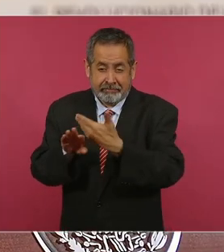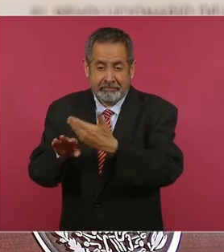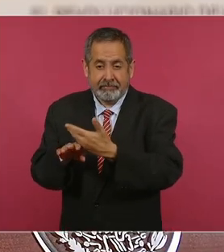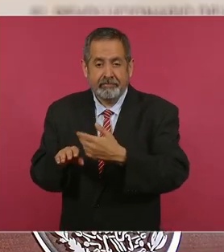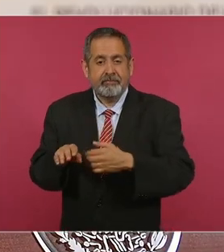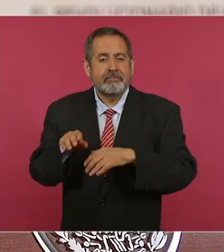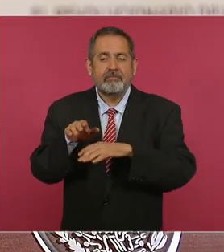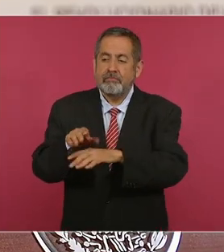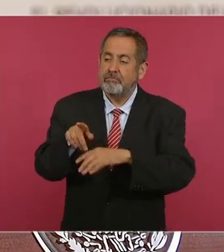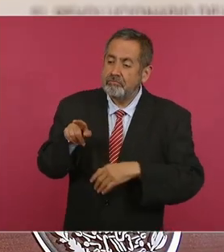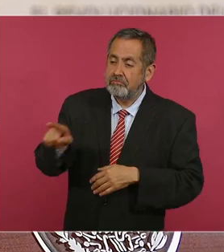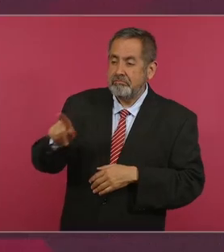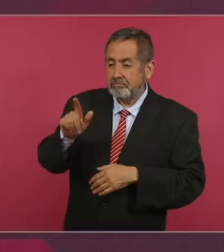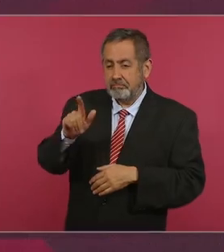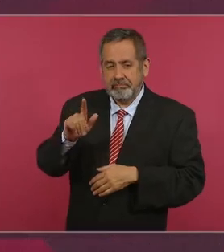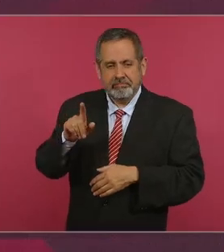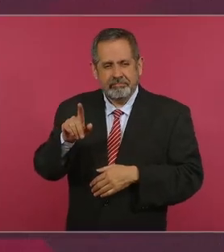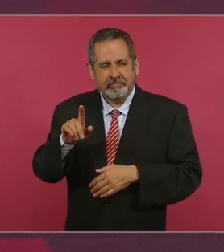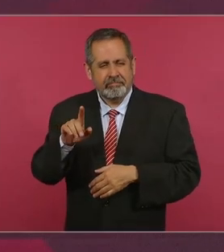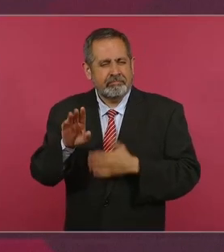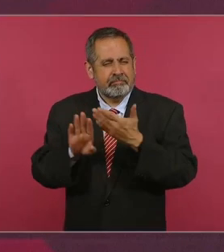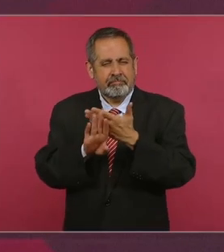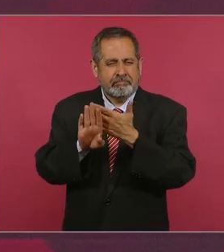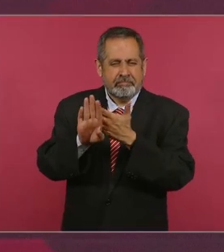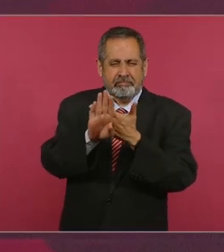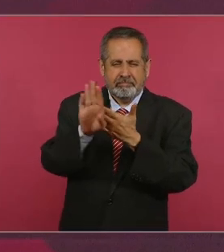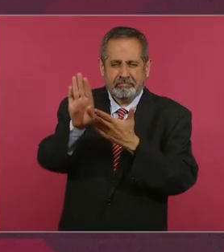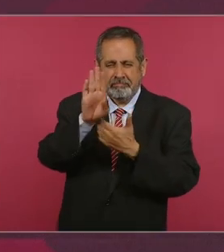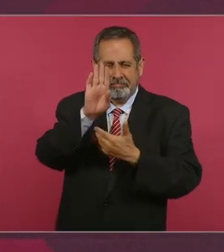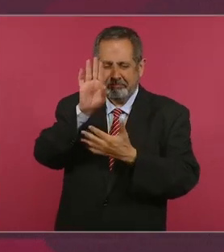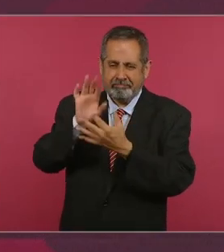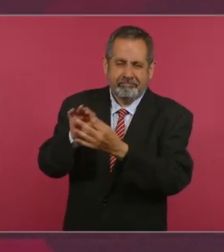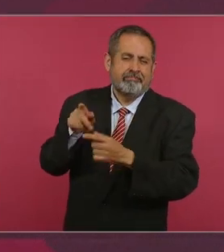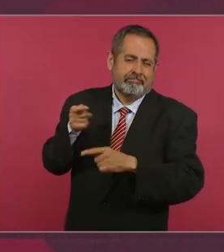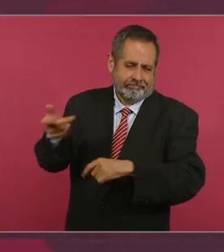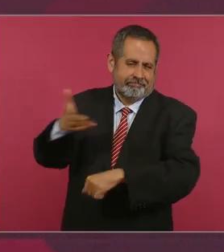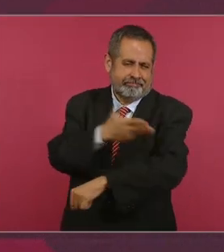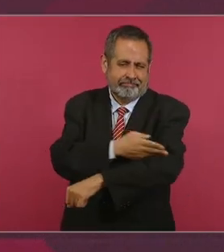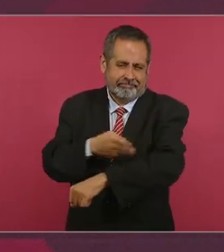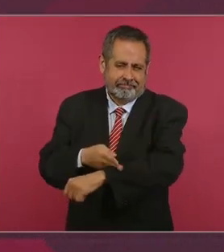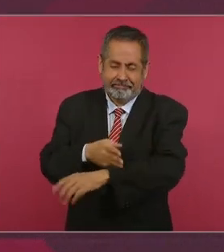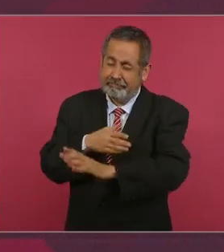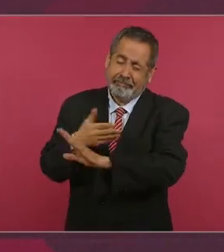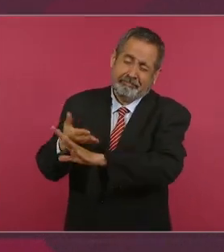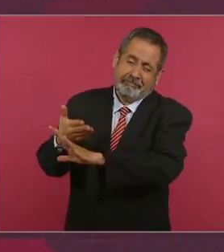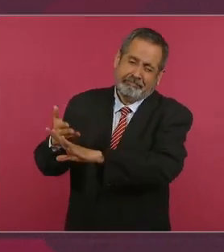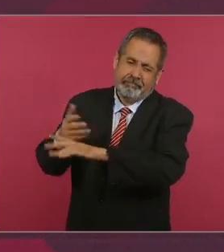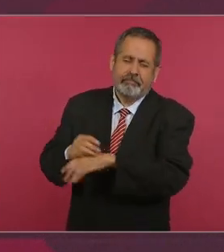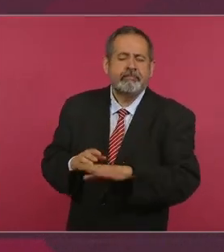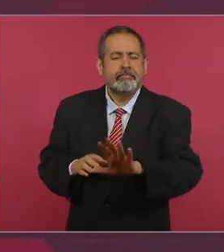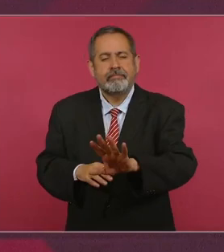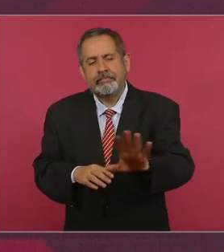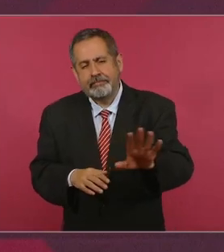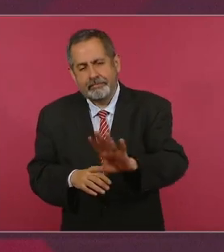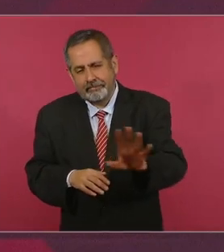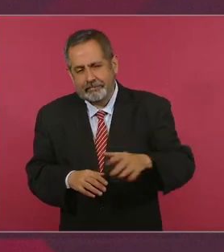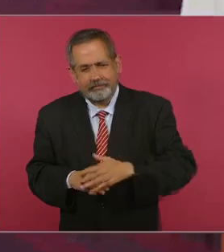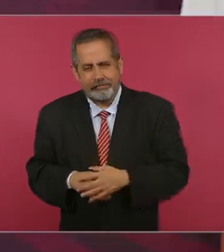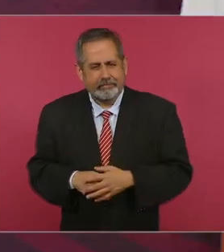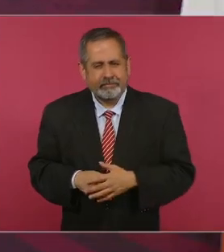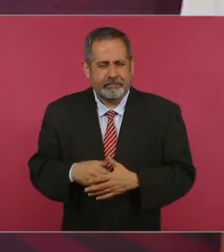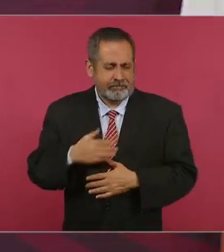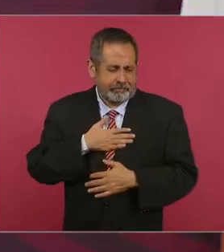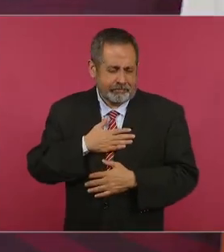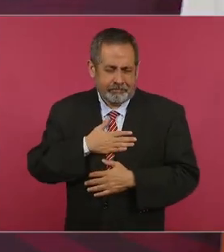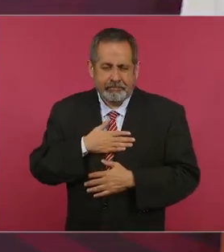lo del espiritismo a Madero? Entonces, decirles no, esa es una